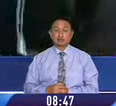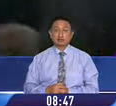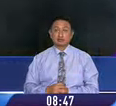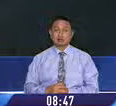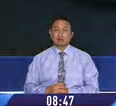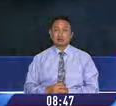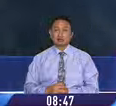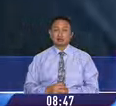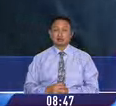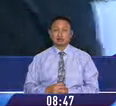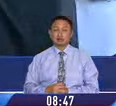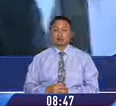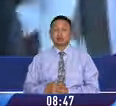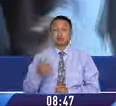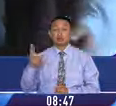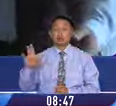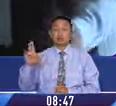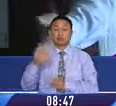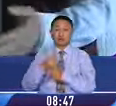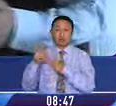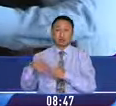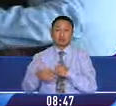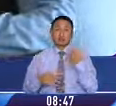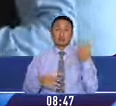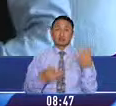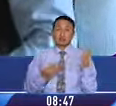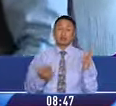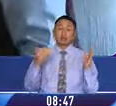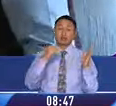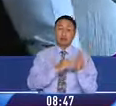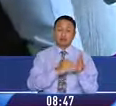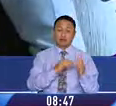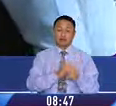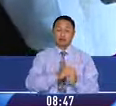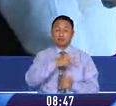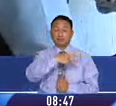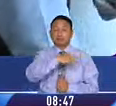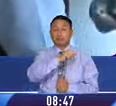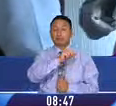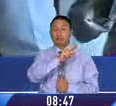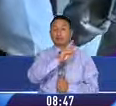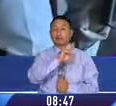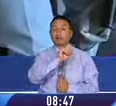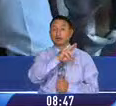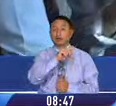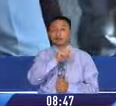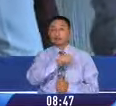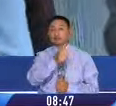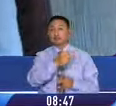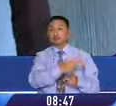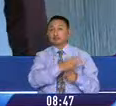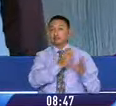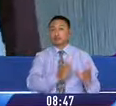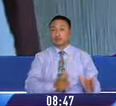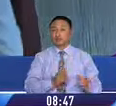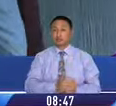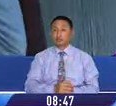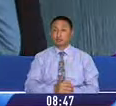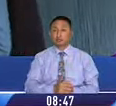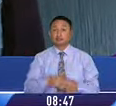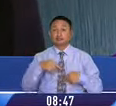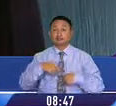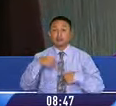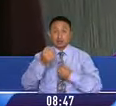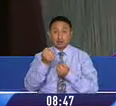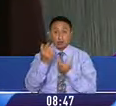4 concejales más, ya son reelegidos, Blanca Paucar y otros concejales. Esa es la información.